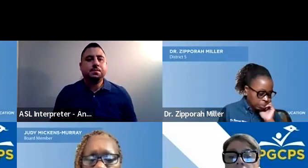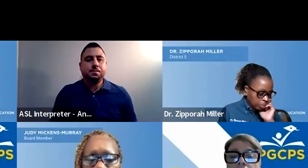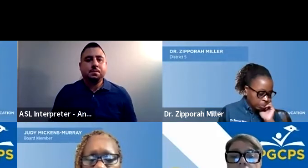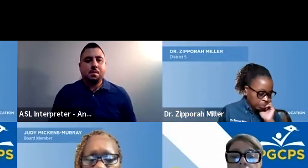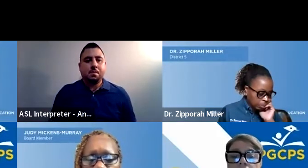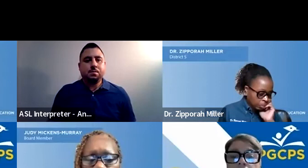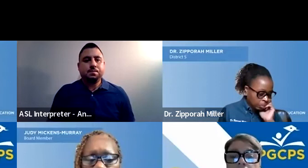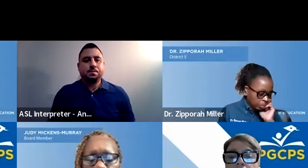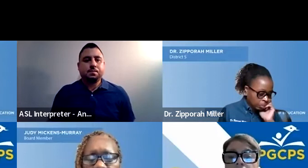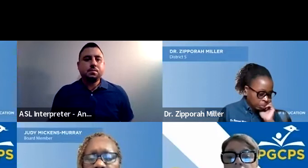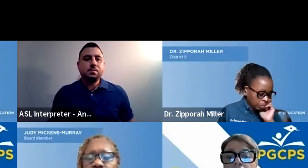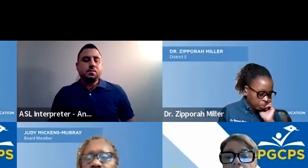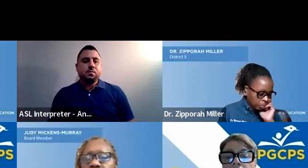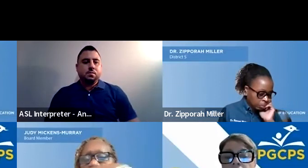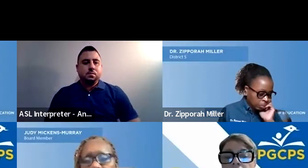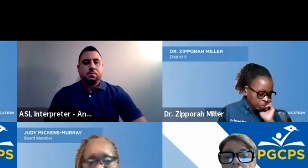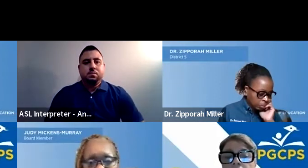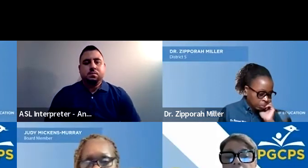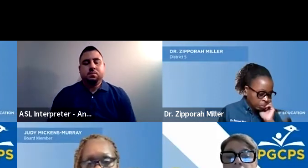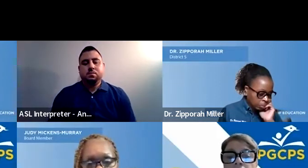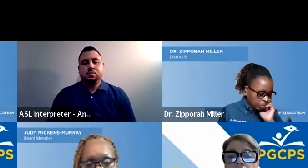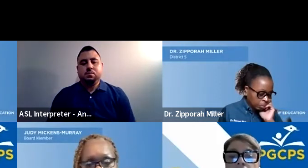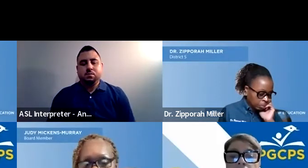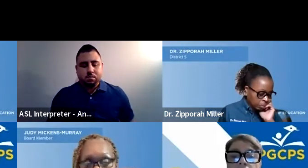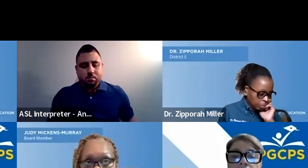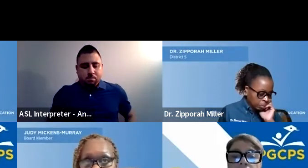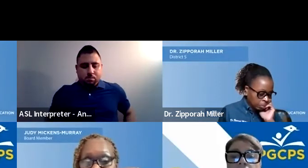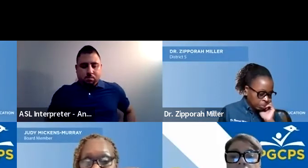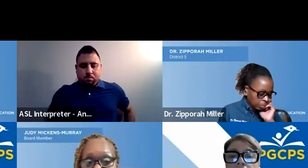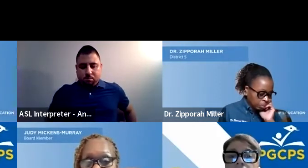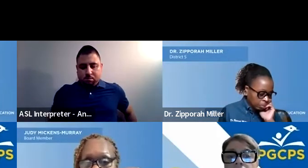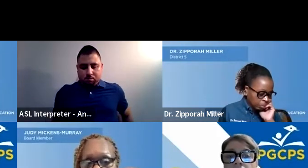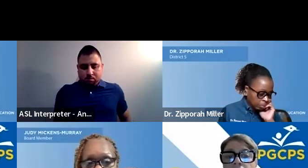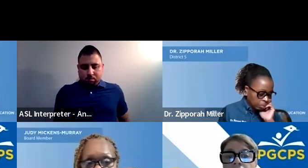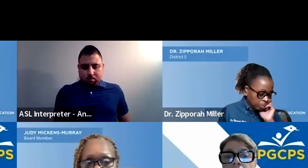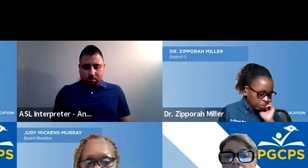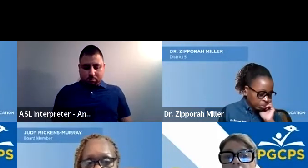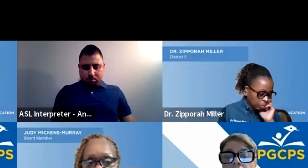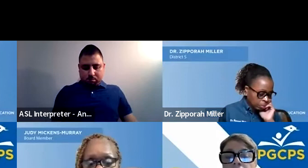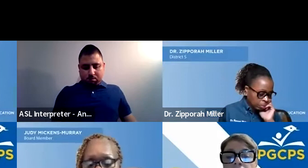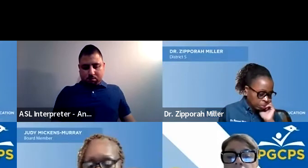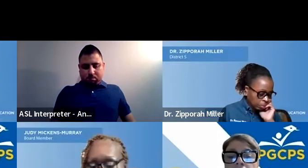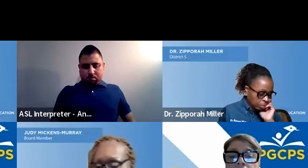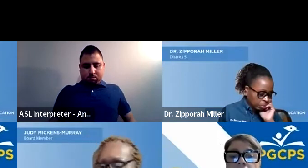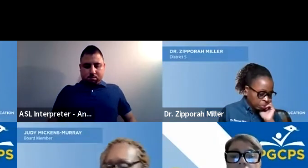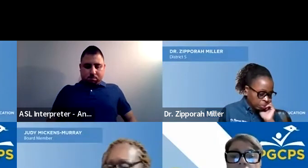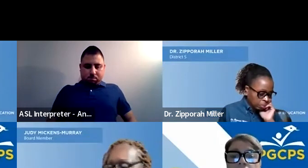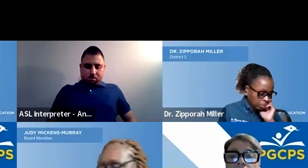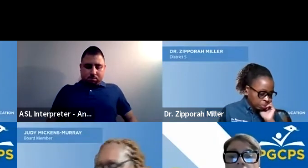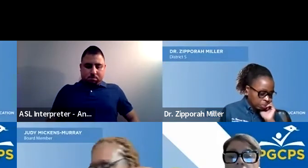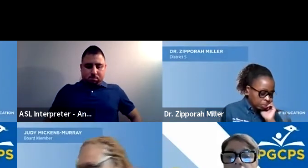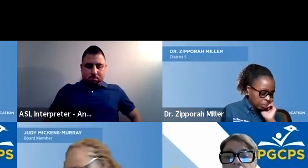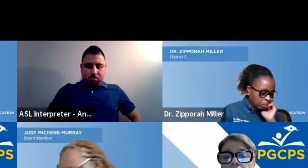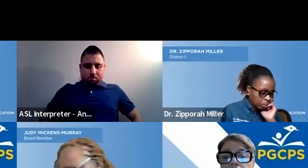por el cambio, porque como vuelvo a repetir, la escuela Langley para nosotros nos queda 5 minutos. Una emergencia que pase